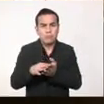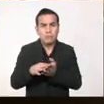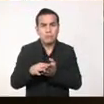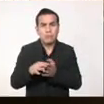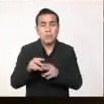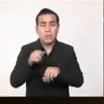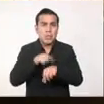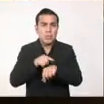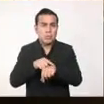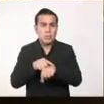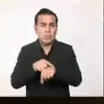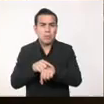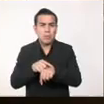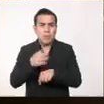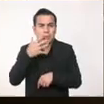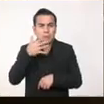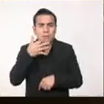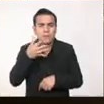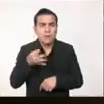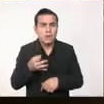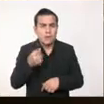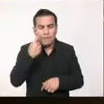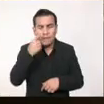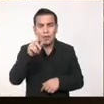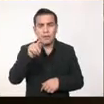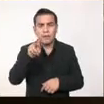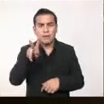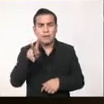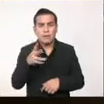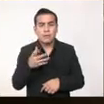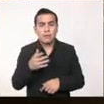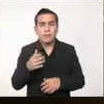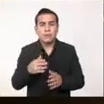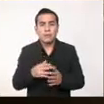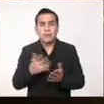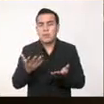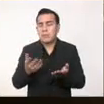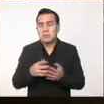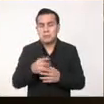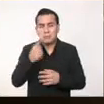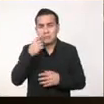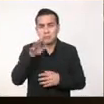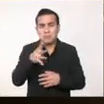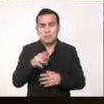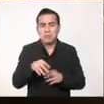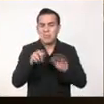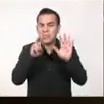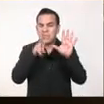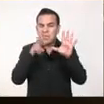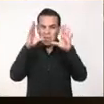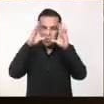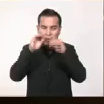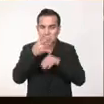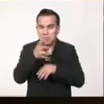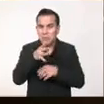En muy poco tiempo, ¿no? Porque yo estuve siguiendo en la televisión, pues, a partir, no sé qué hora era, pero a partir de las 7 o